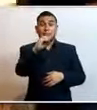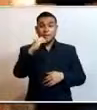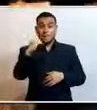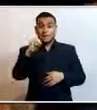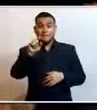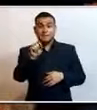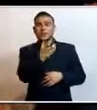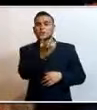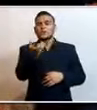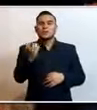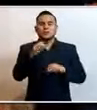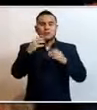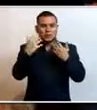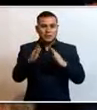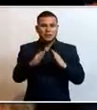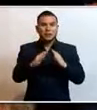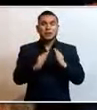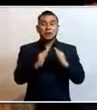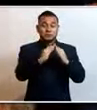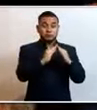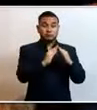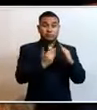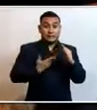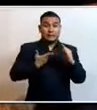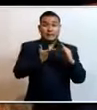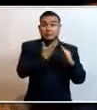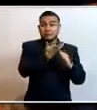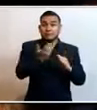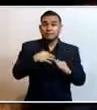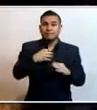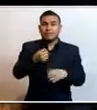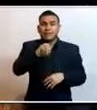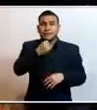de los cuales hay ocupados. Tenemos una página web donde información al momento,